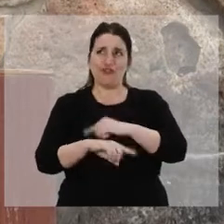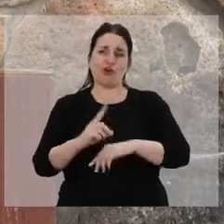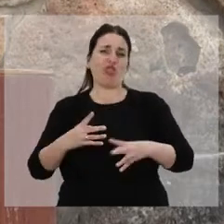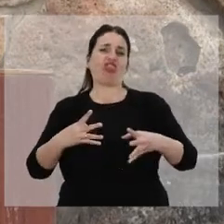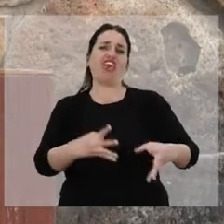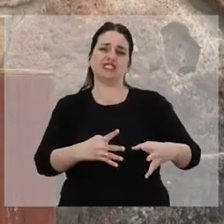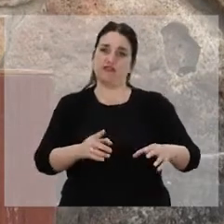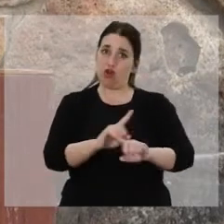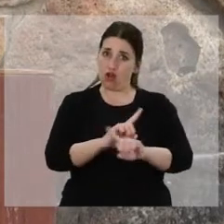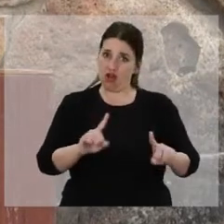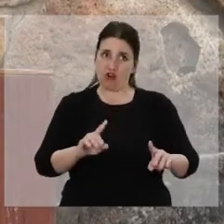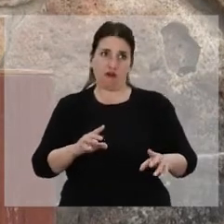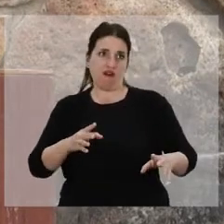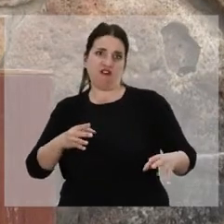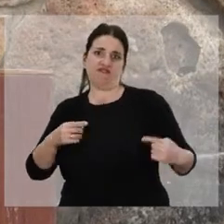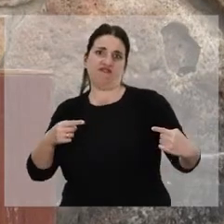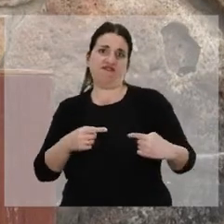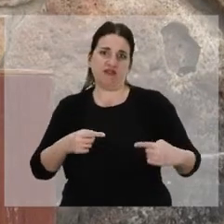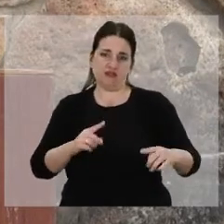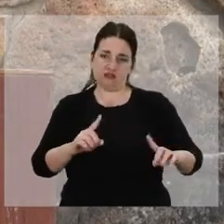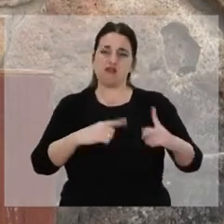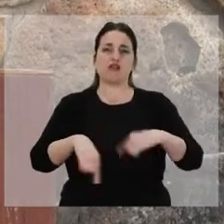no se confunda como un desafío, no lo es.